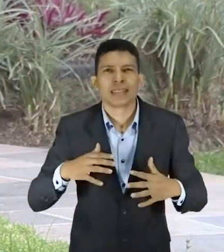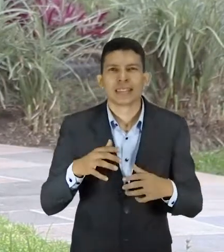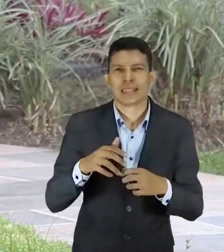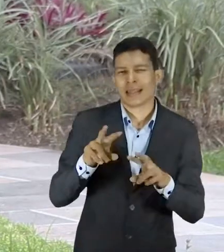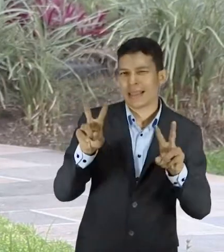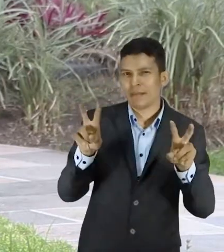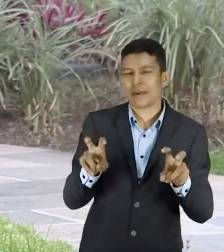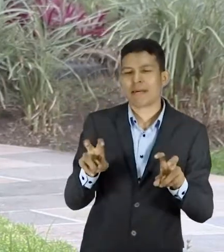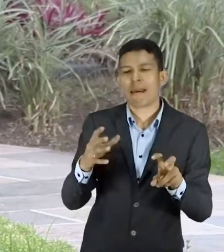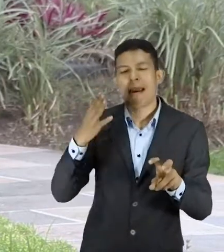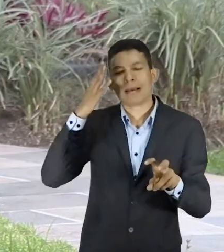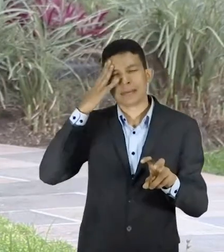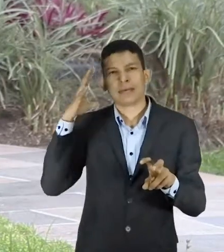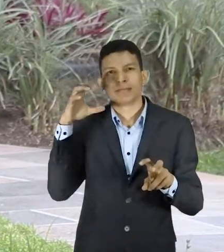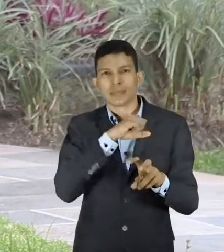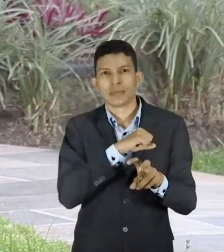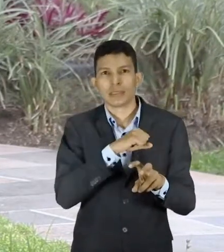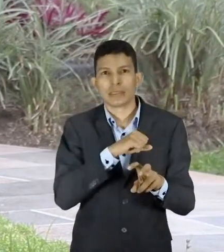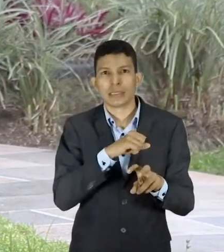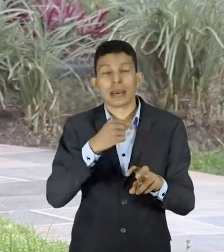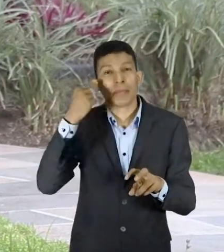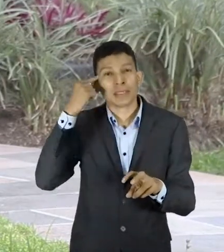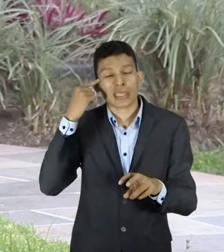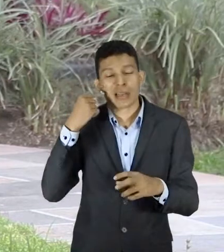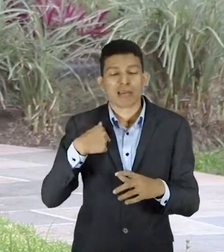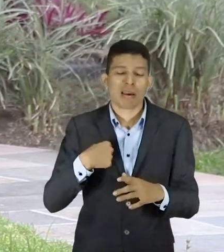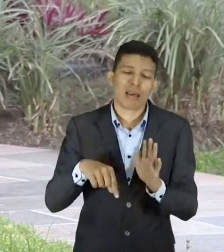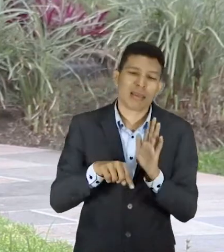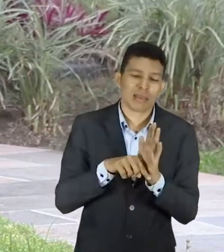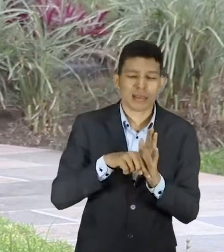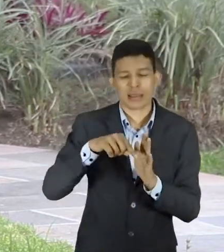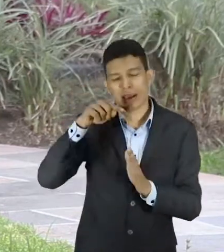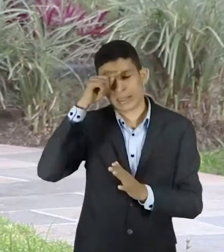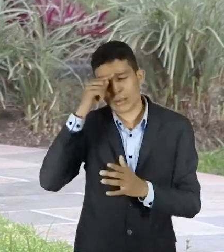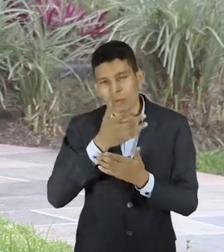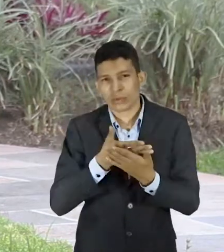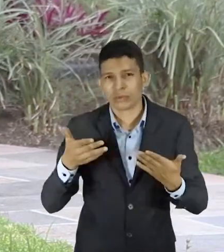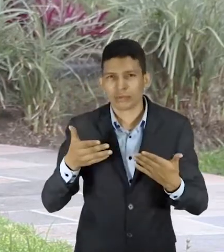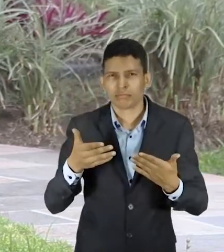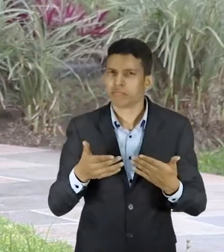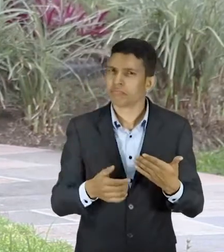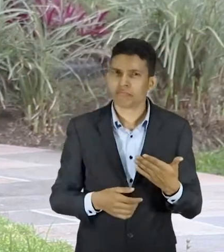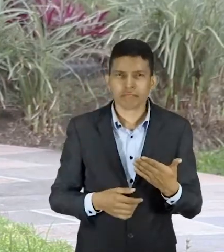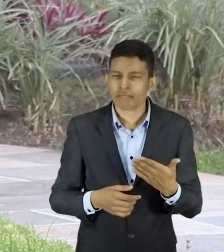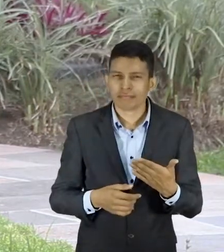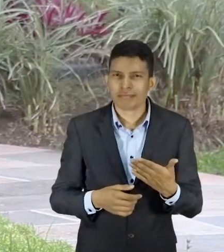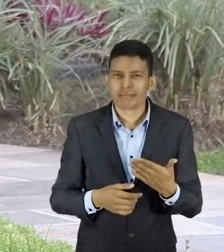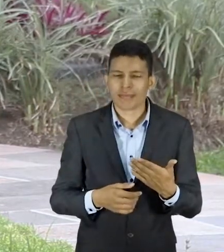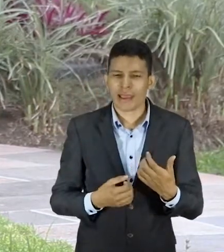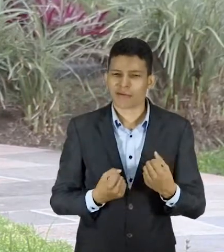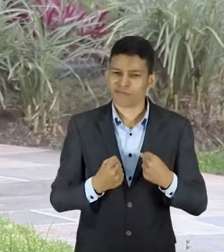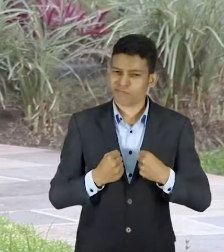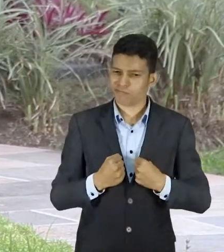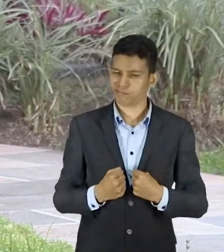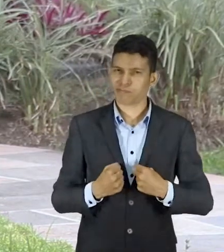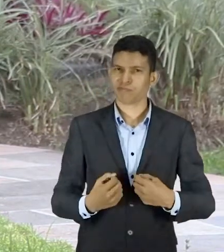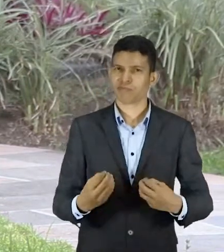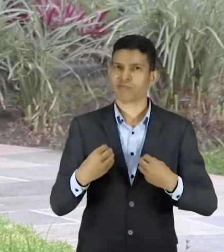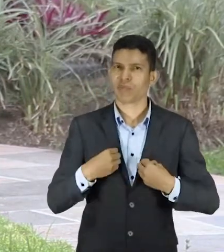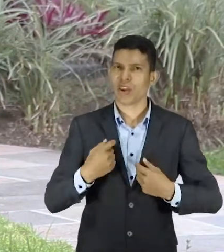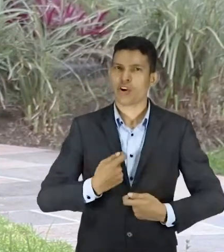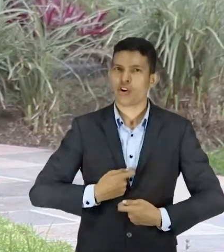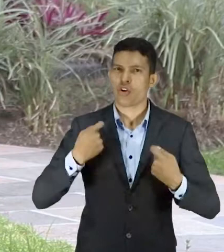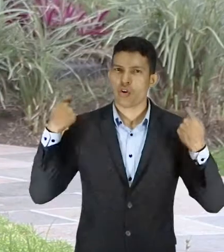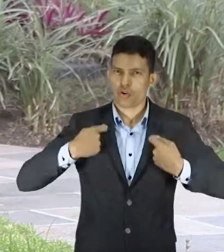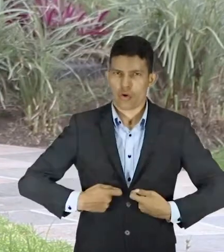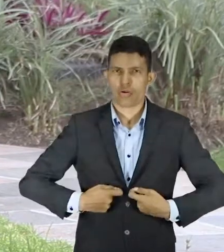del asunto, ya en vez de sentirse víctima de una situación, uno ya asume